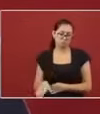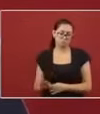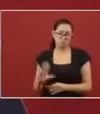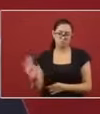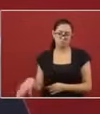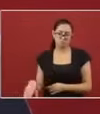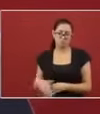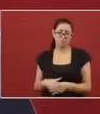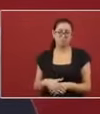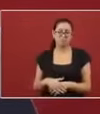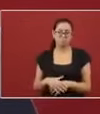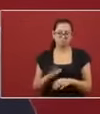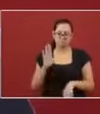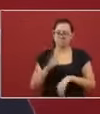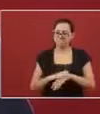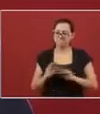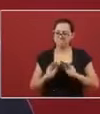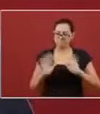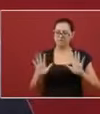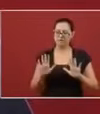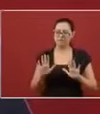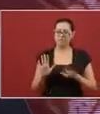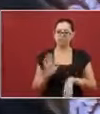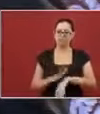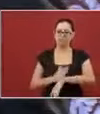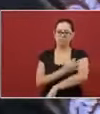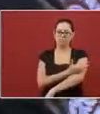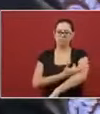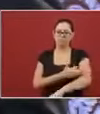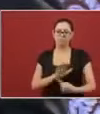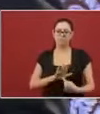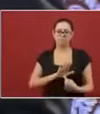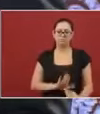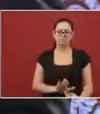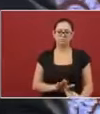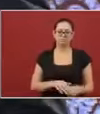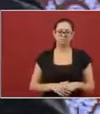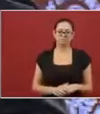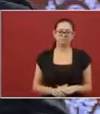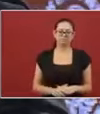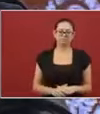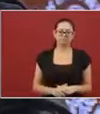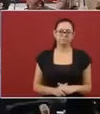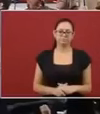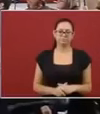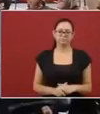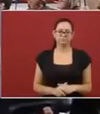Entonces, para aclarar este tema,